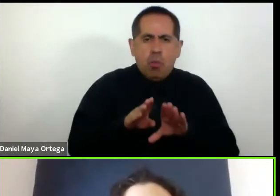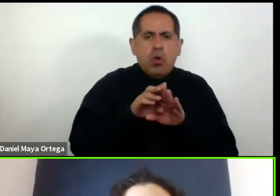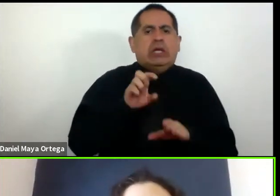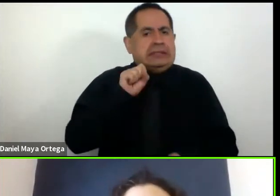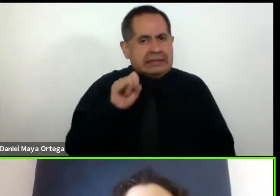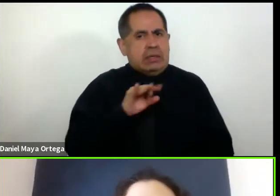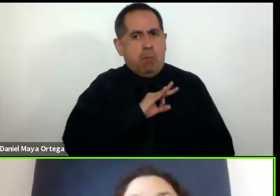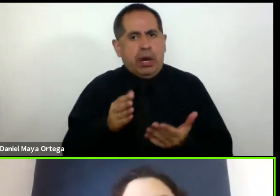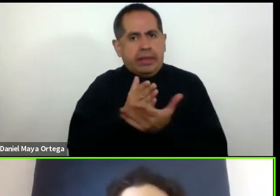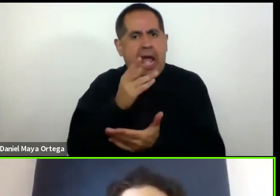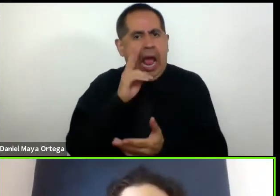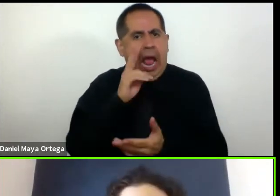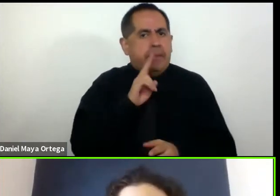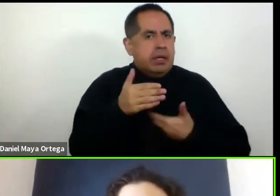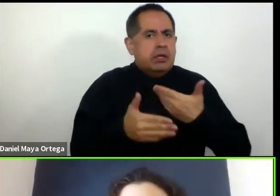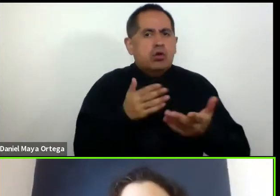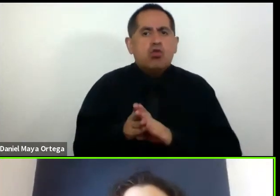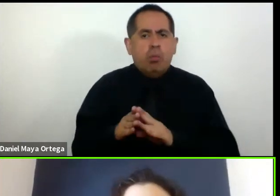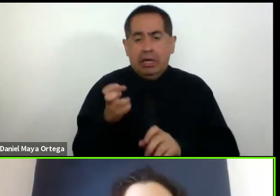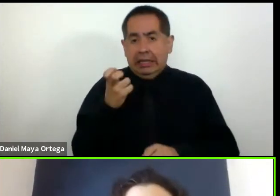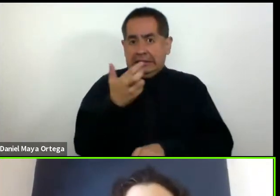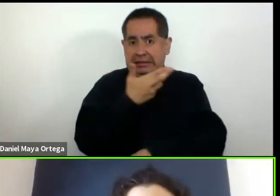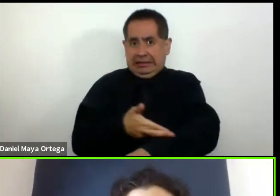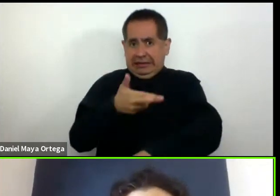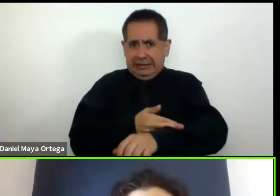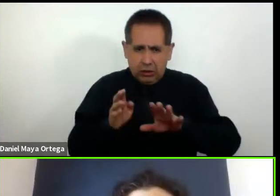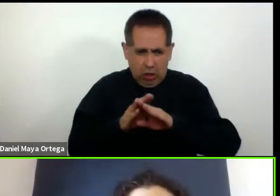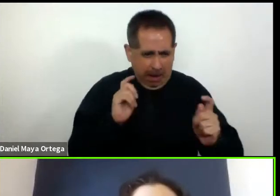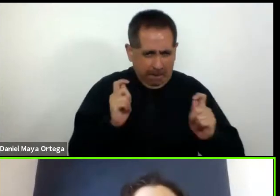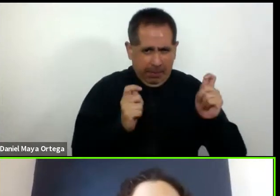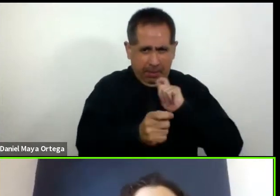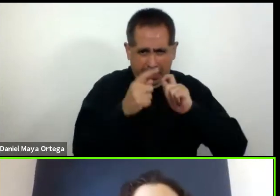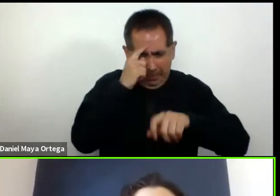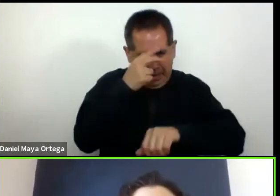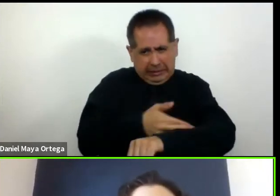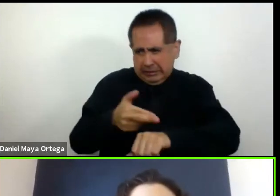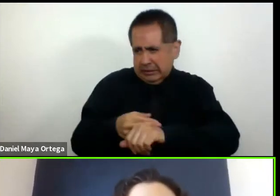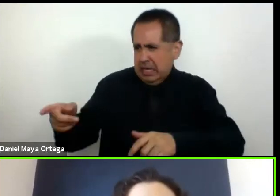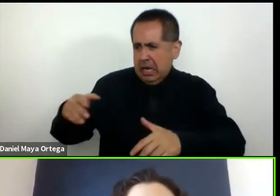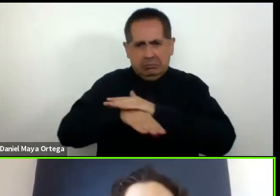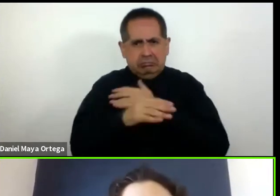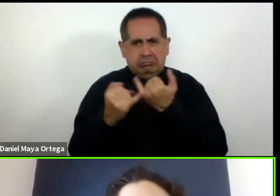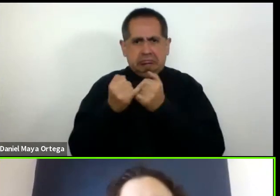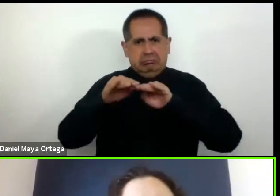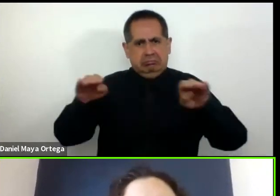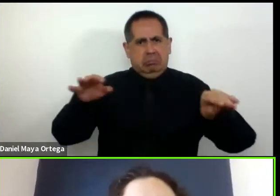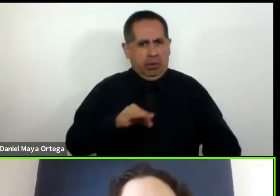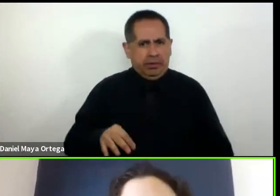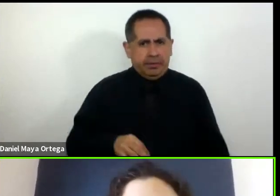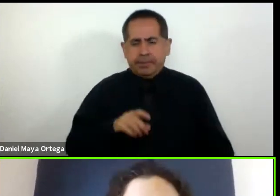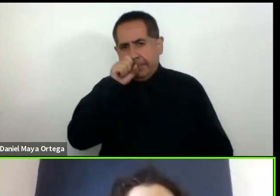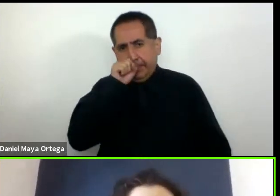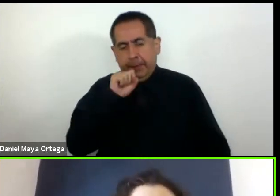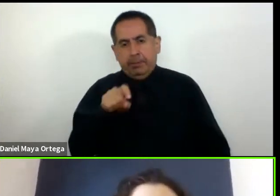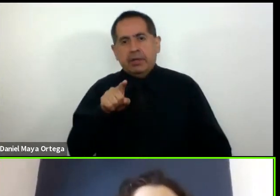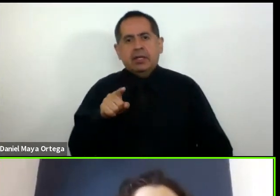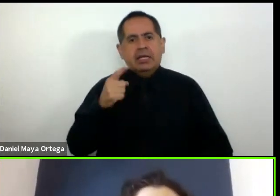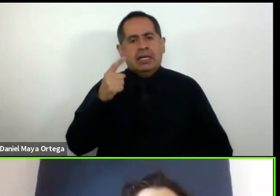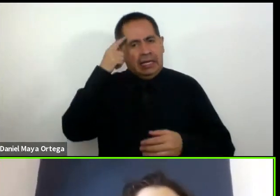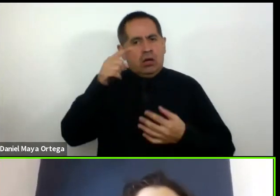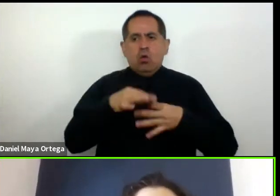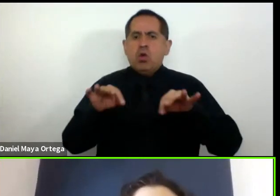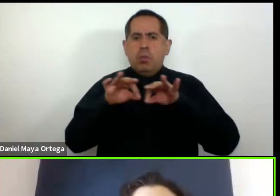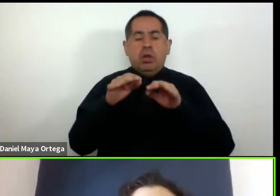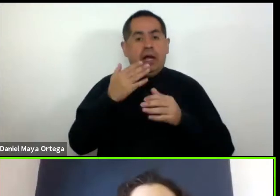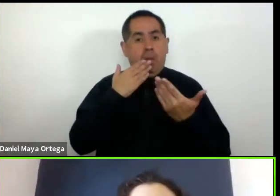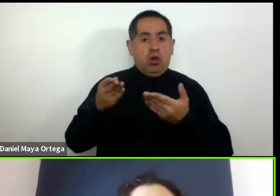podría empezamos a hablar de lo procesal y de los ajustes al procedimiento. Me parece también que es muy relevante, y me da mucho gusto que